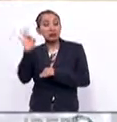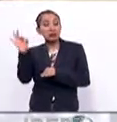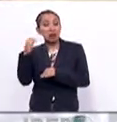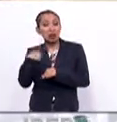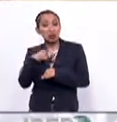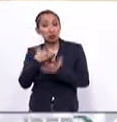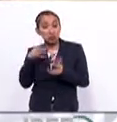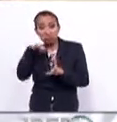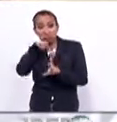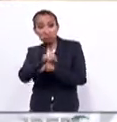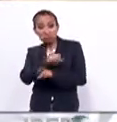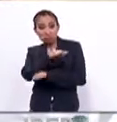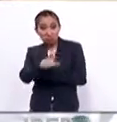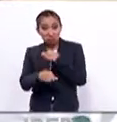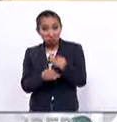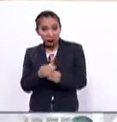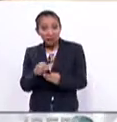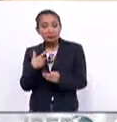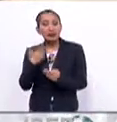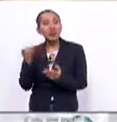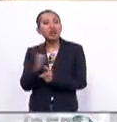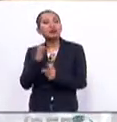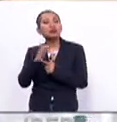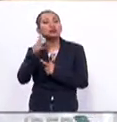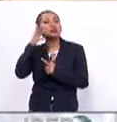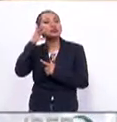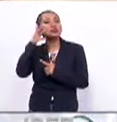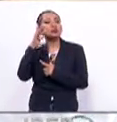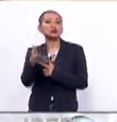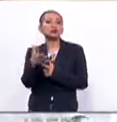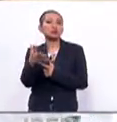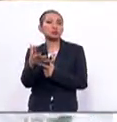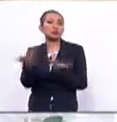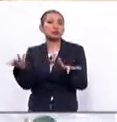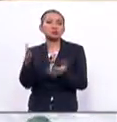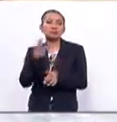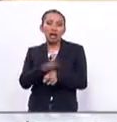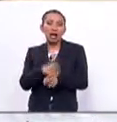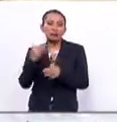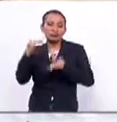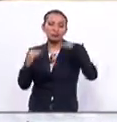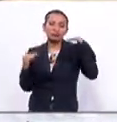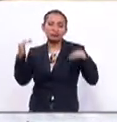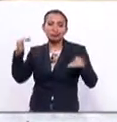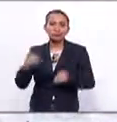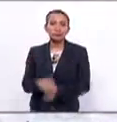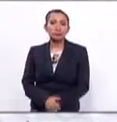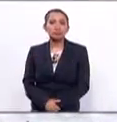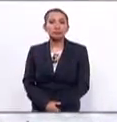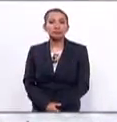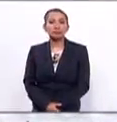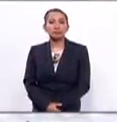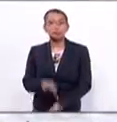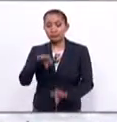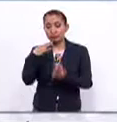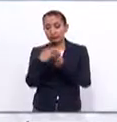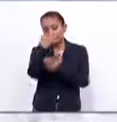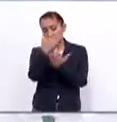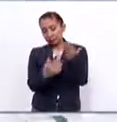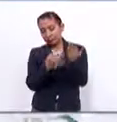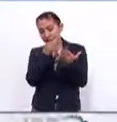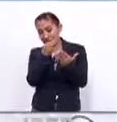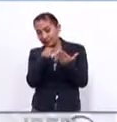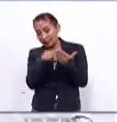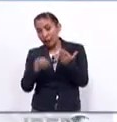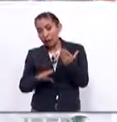logramos alcanzarlos todos, sería entonces un futuro con más desigualdad. Las conclusiones señalan